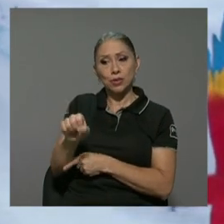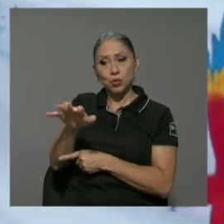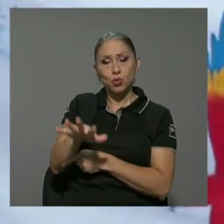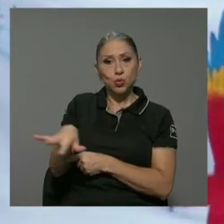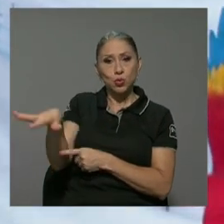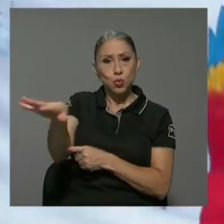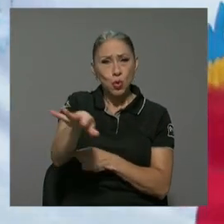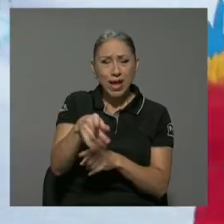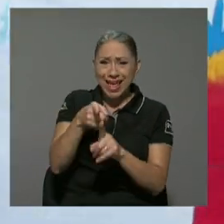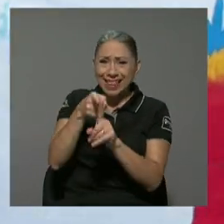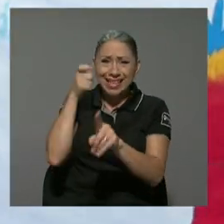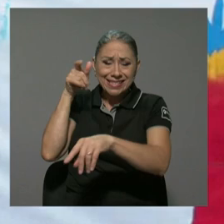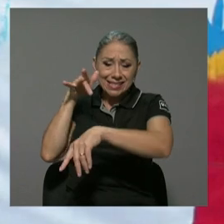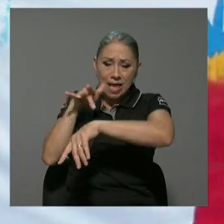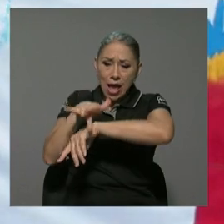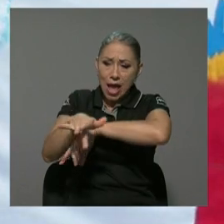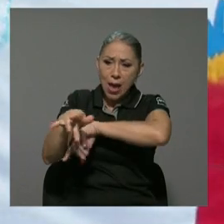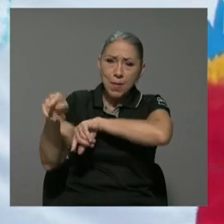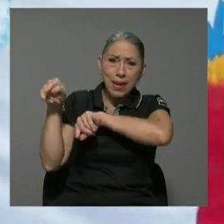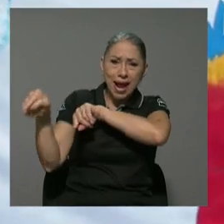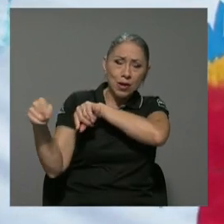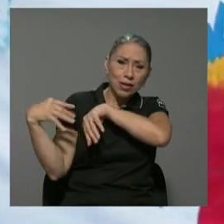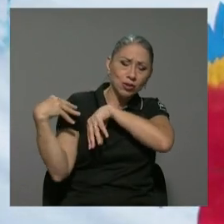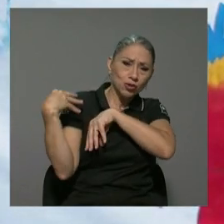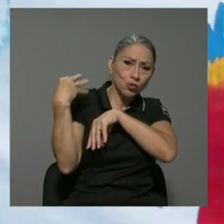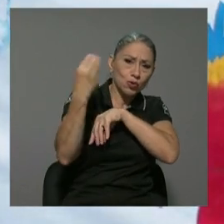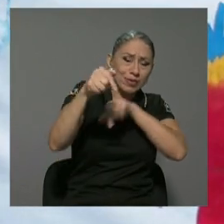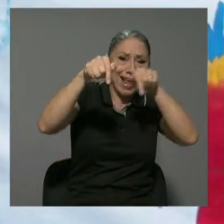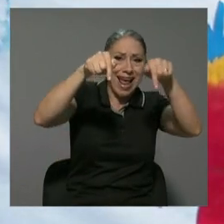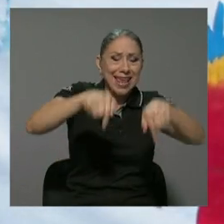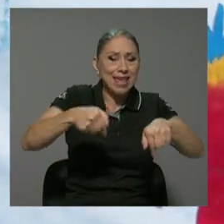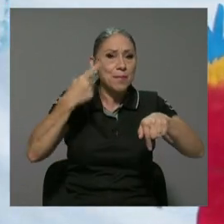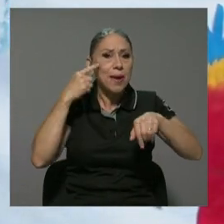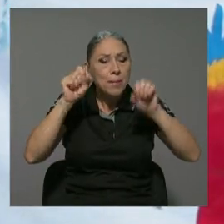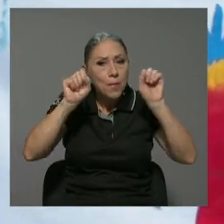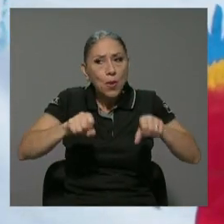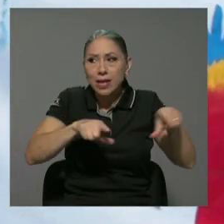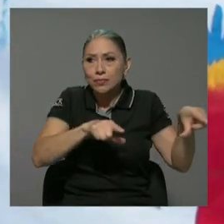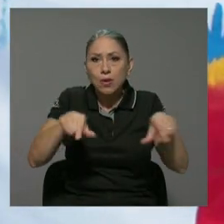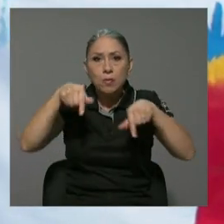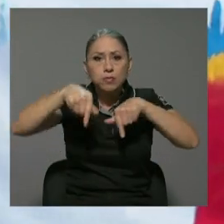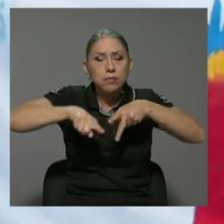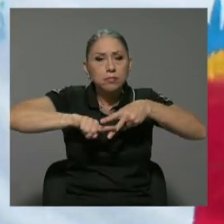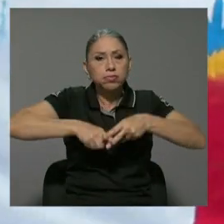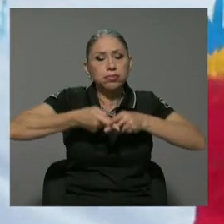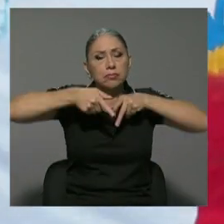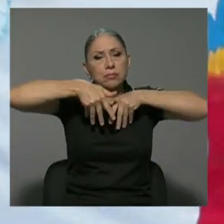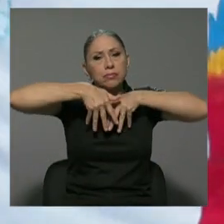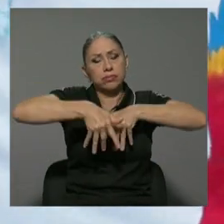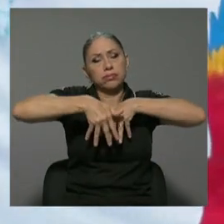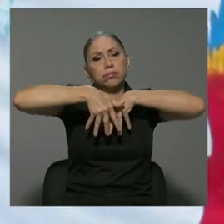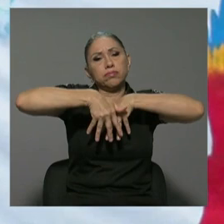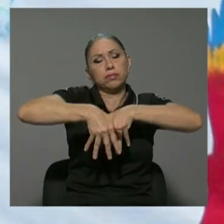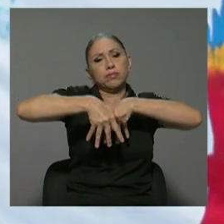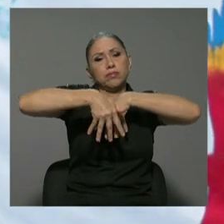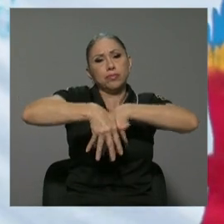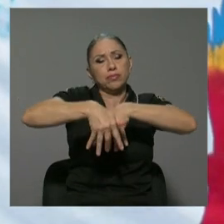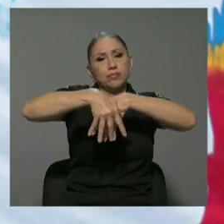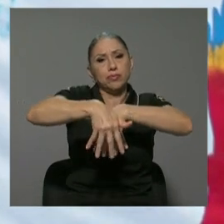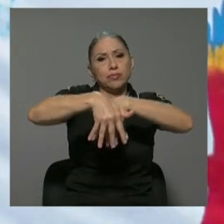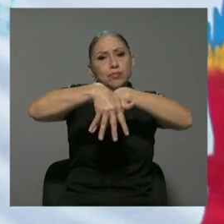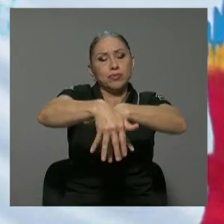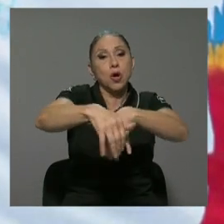venido tempranísimo para poder iniciar esta jornada, esta gran caminata y marcha para llegar junto